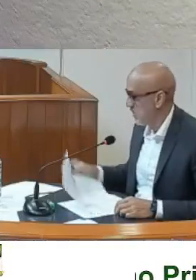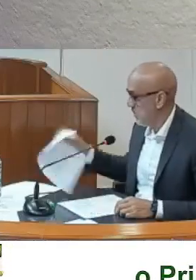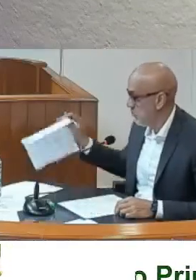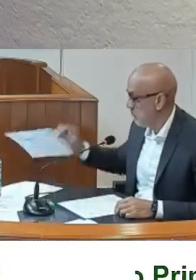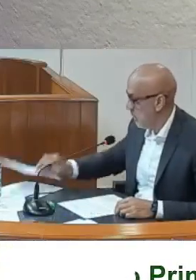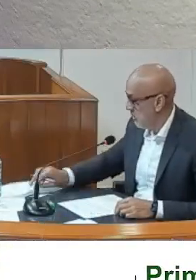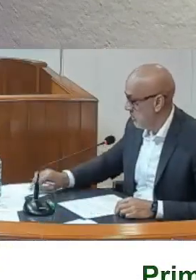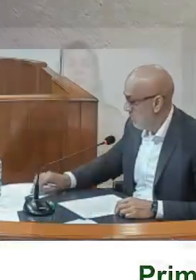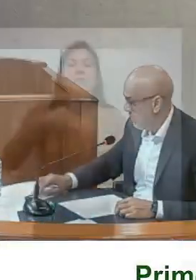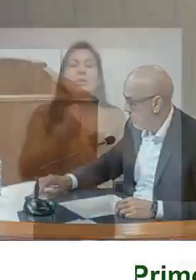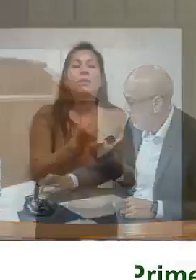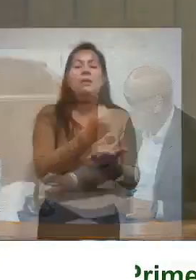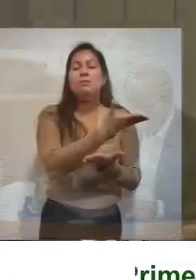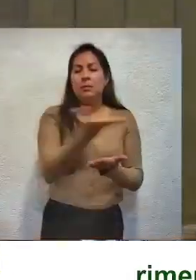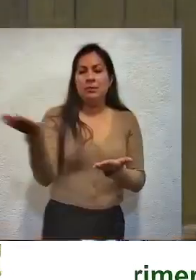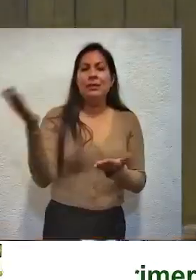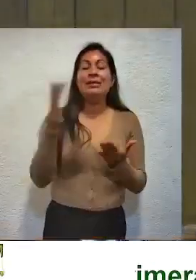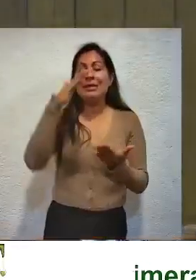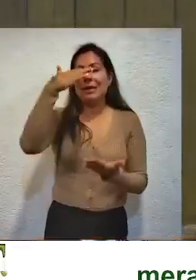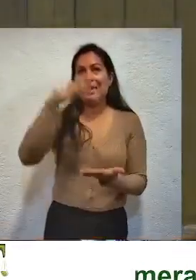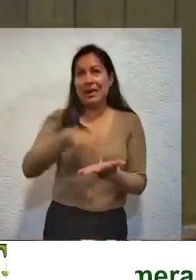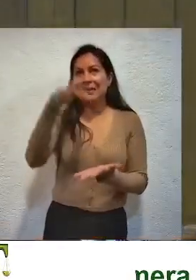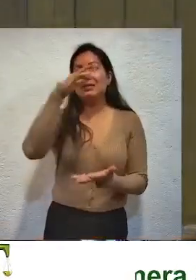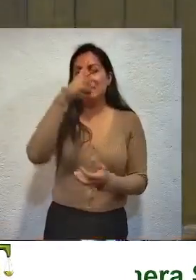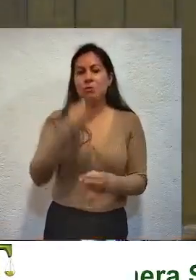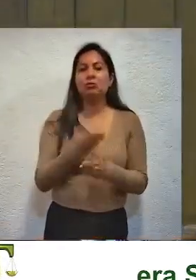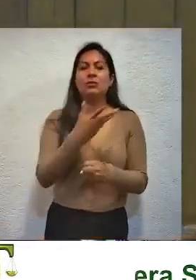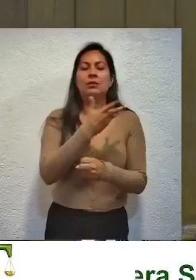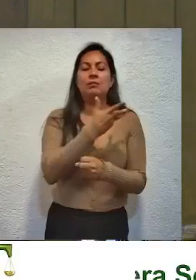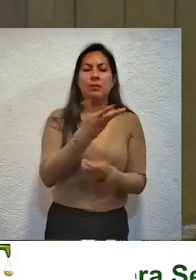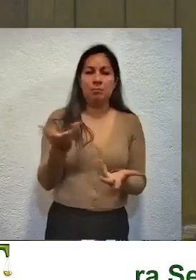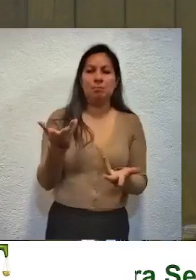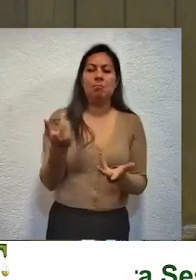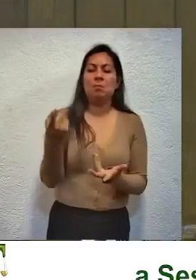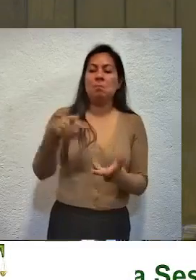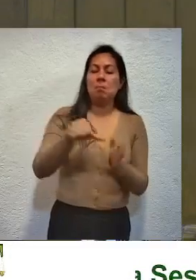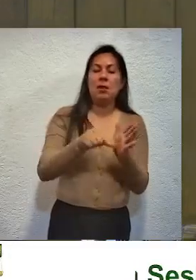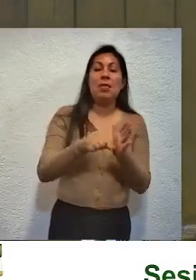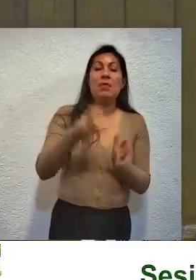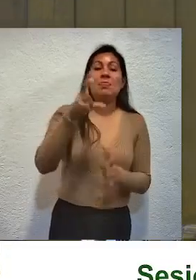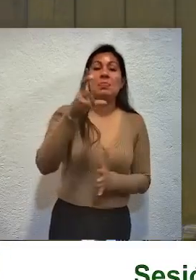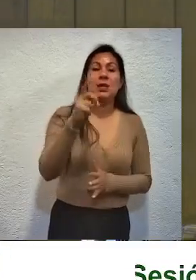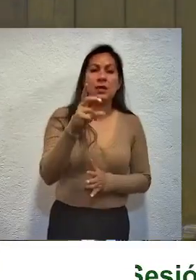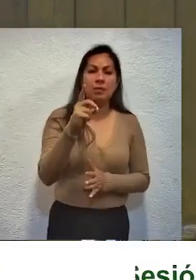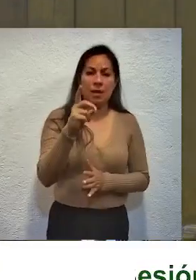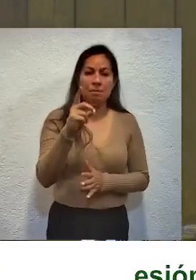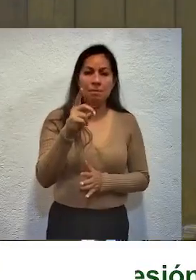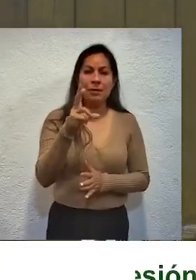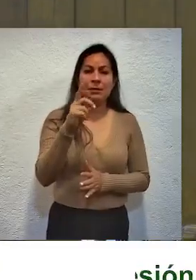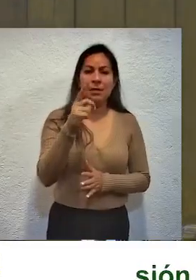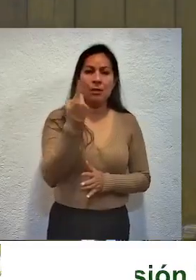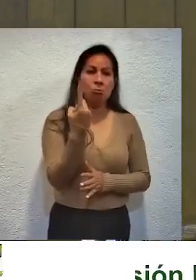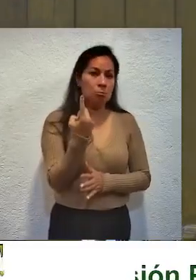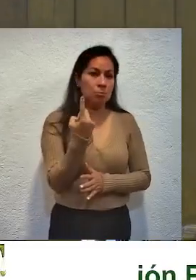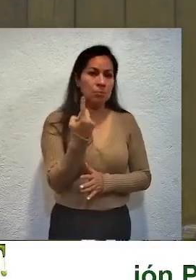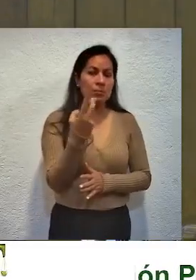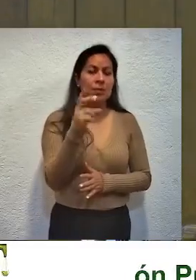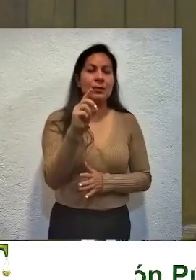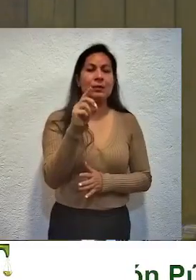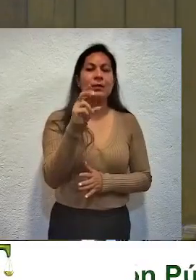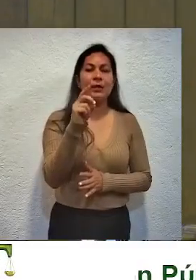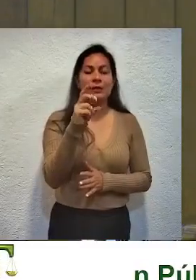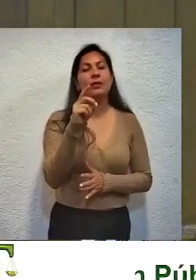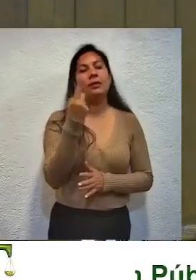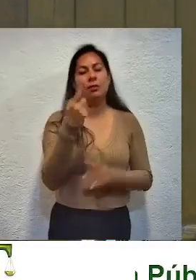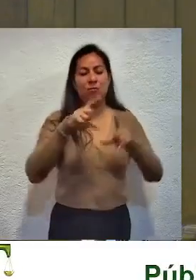presidenta, magistrados. Gracias, señor secretario. Magistrados, en términos del artículo 30, 31, 30 y